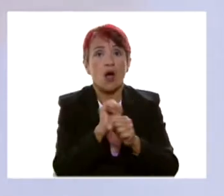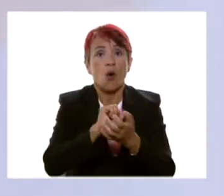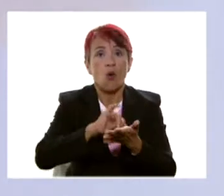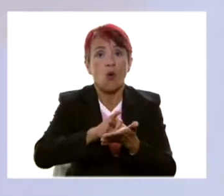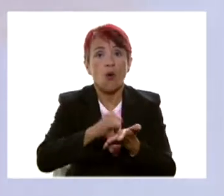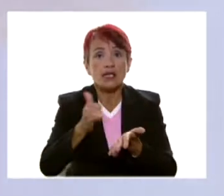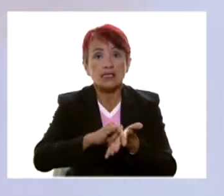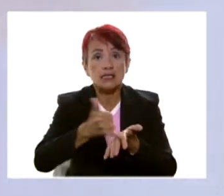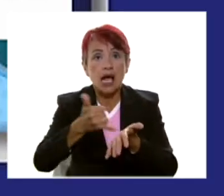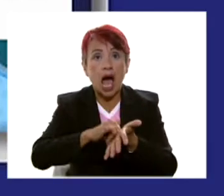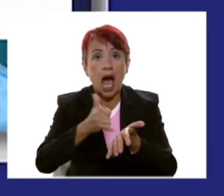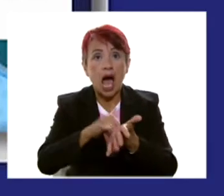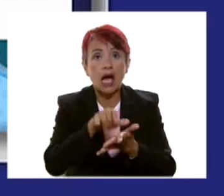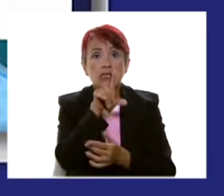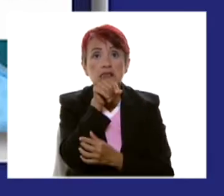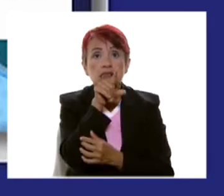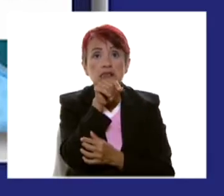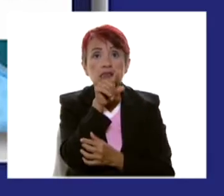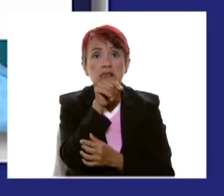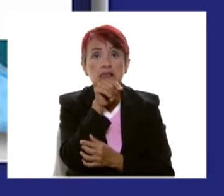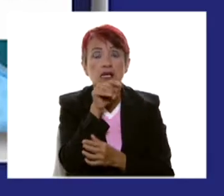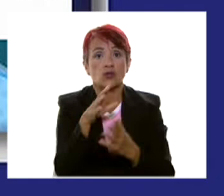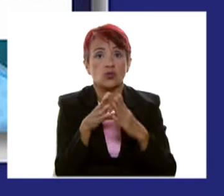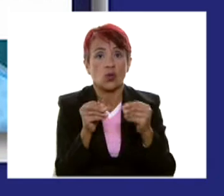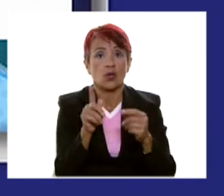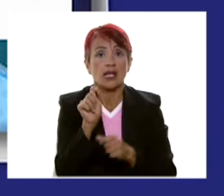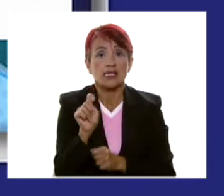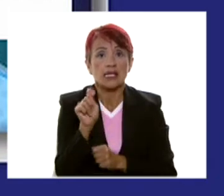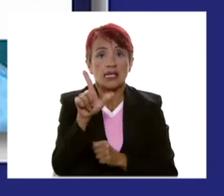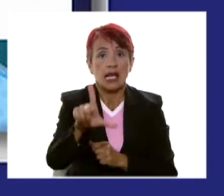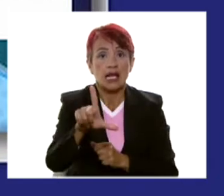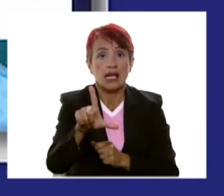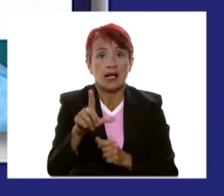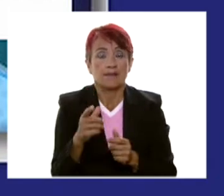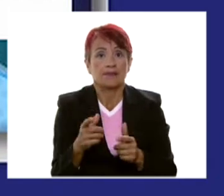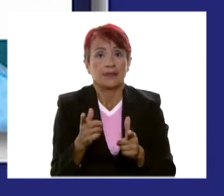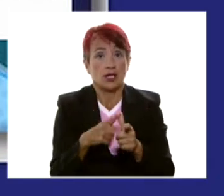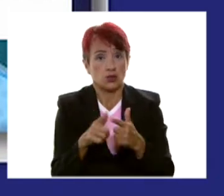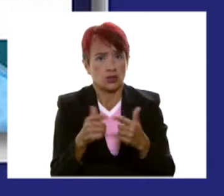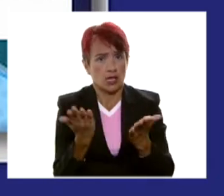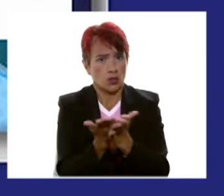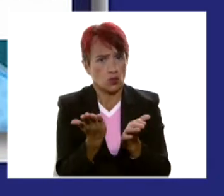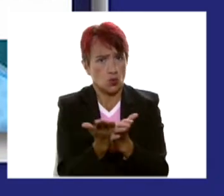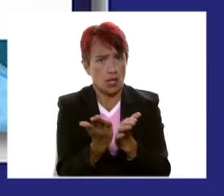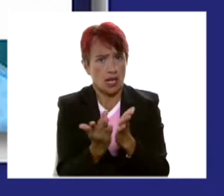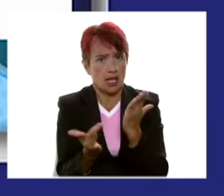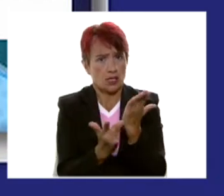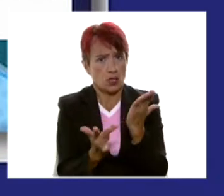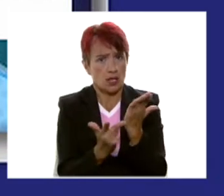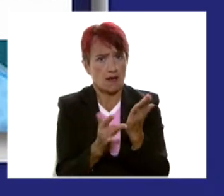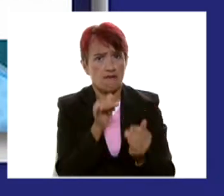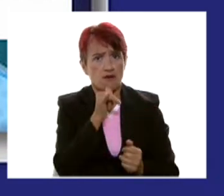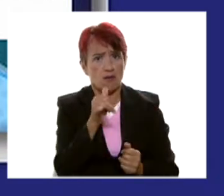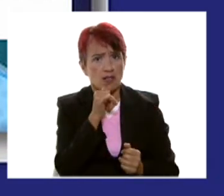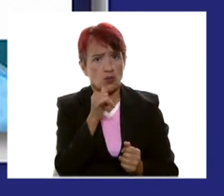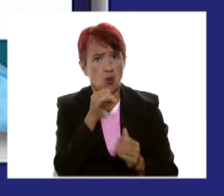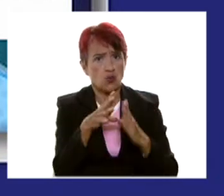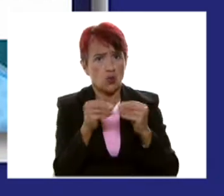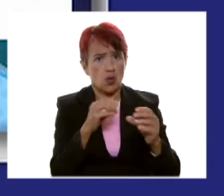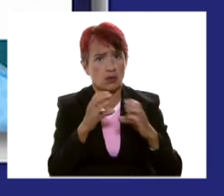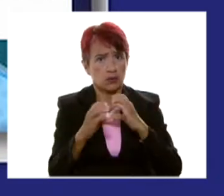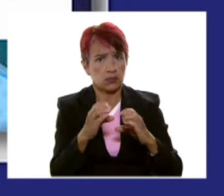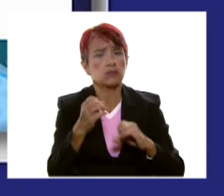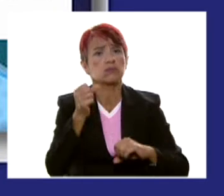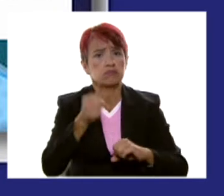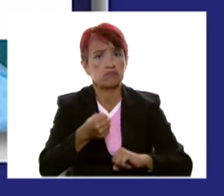de Facebook, de Instagram o hasta Telegram. Entonces, el estudio a distancia, en la actualidad, las tecnologías de información y comunicación han